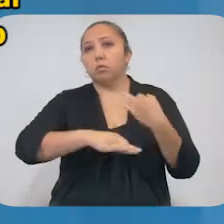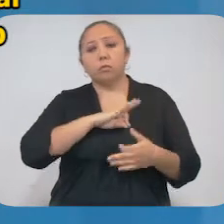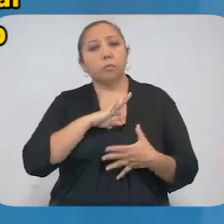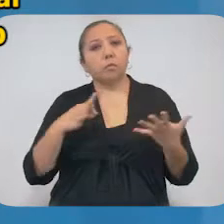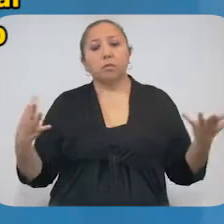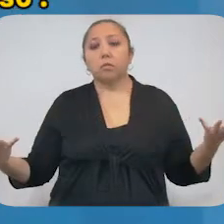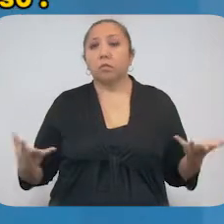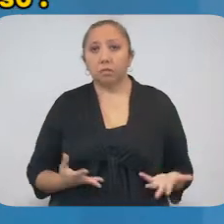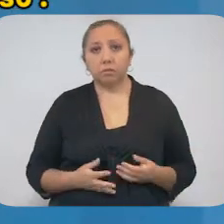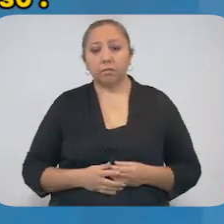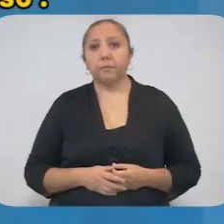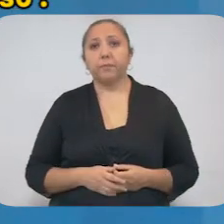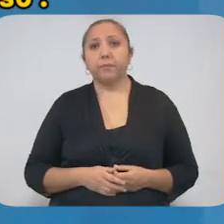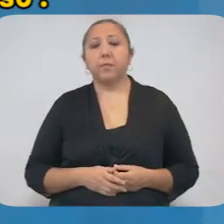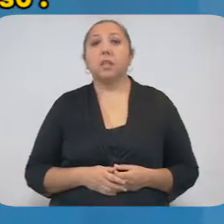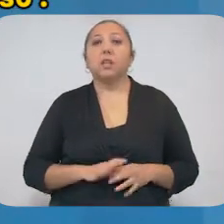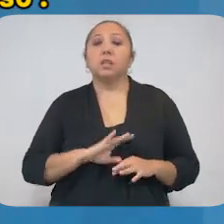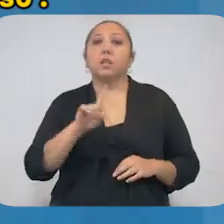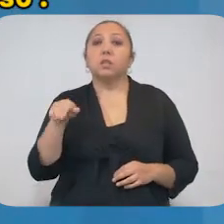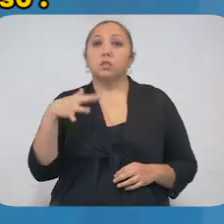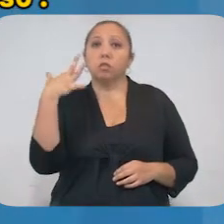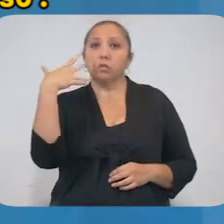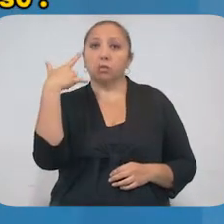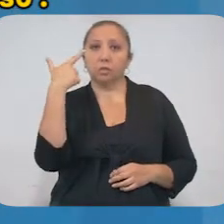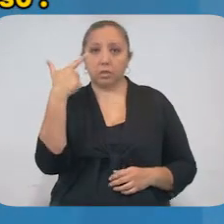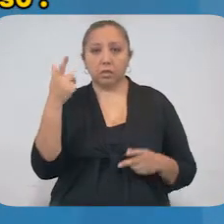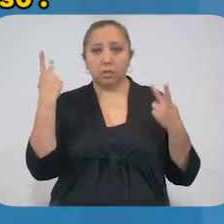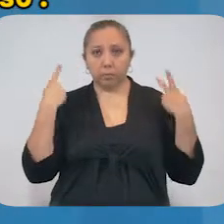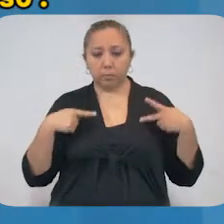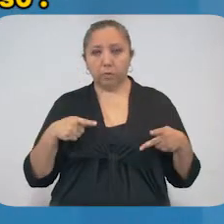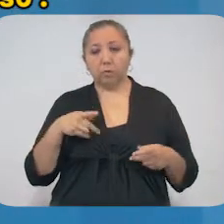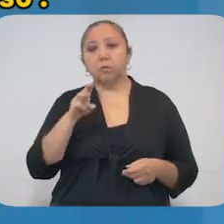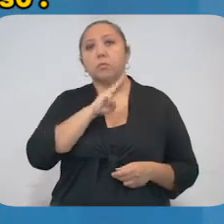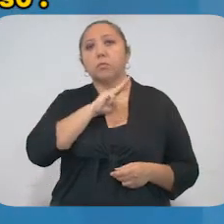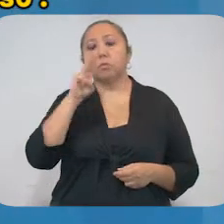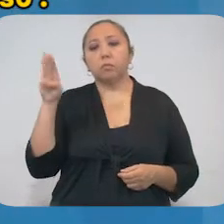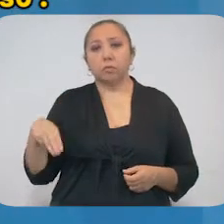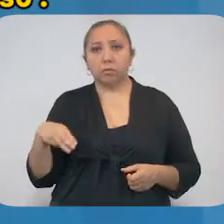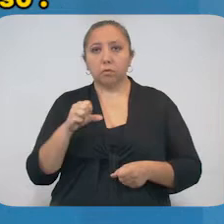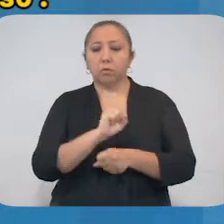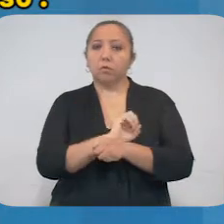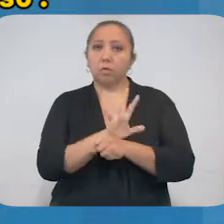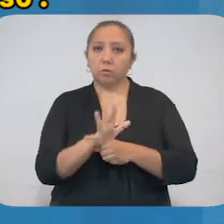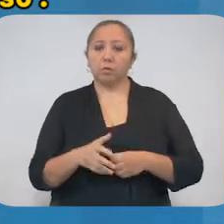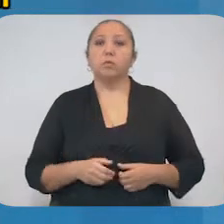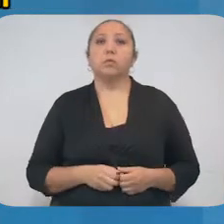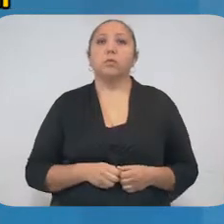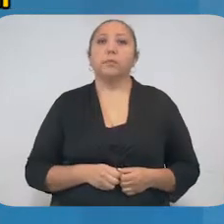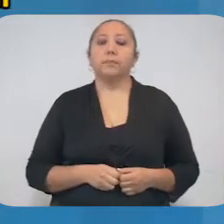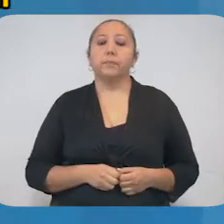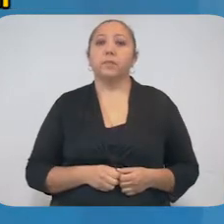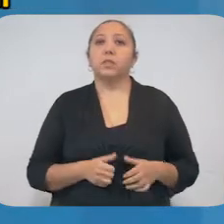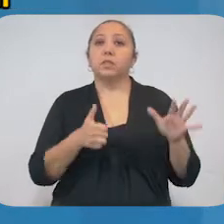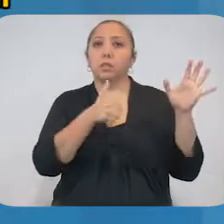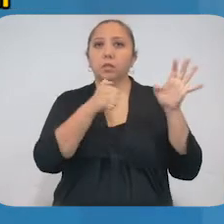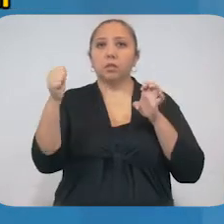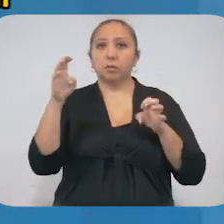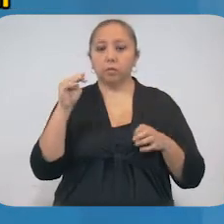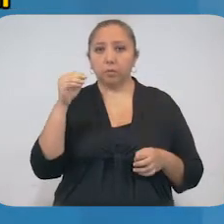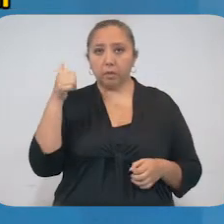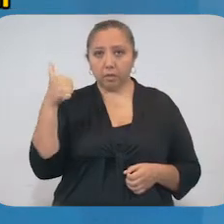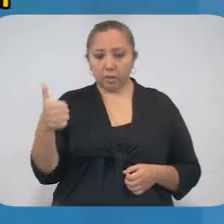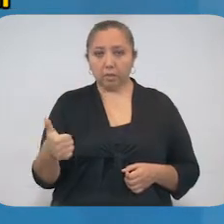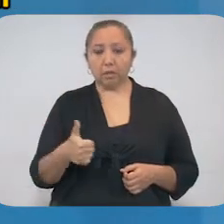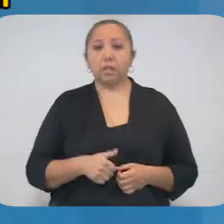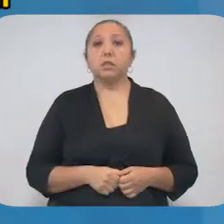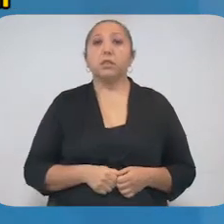estuvo en sus manos. En total, son 57 las personas fallecidas a causa del coronavirus. De los 696